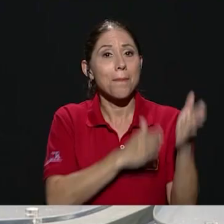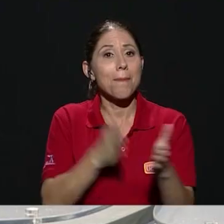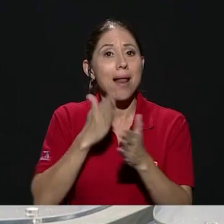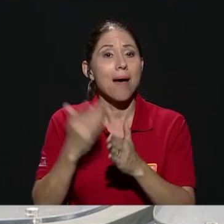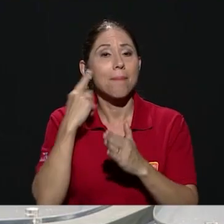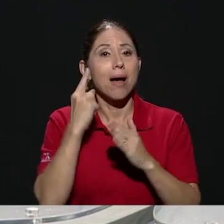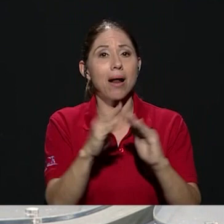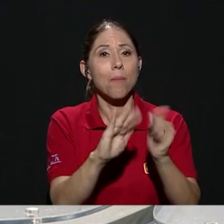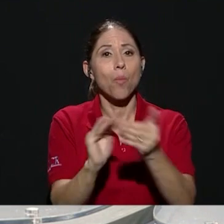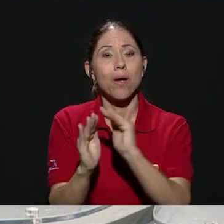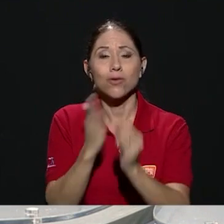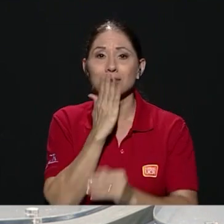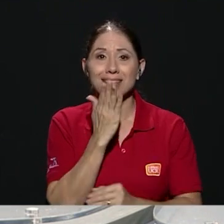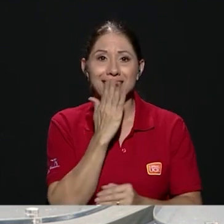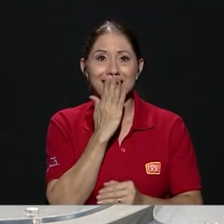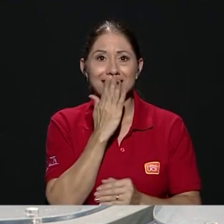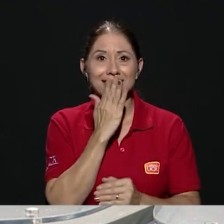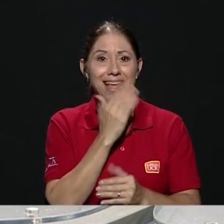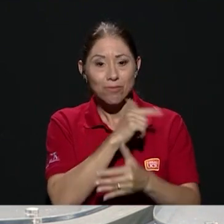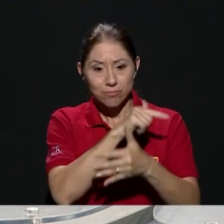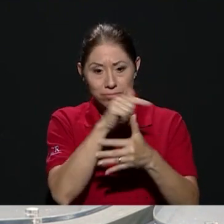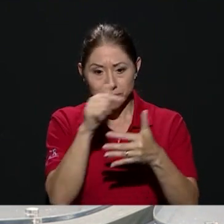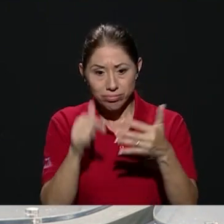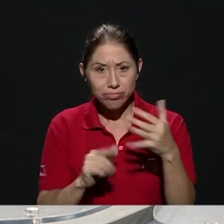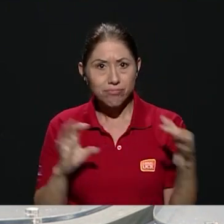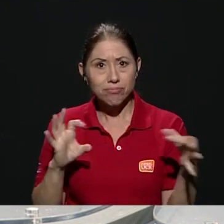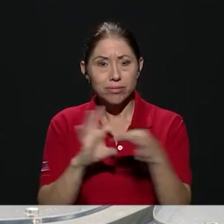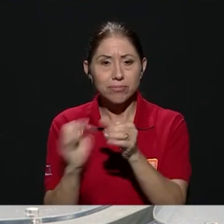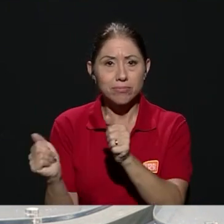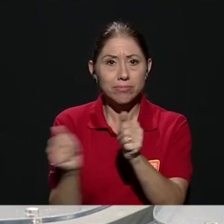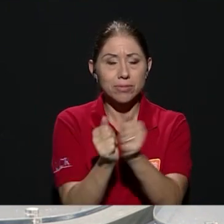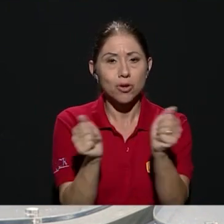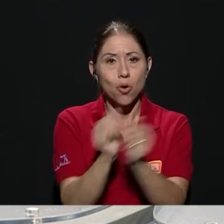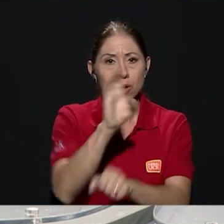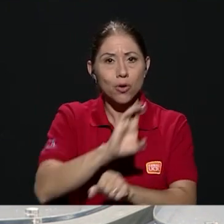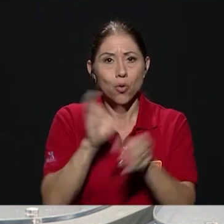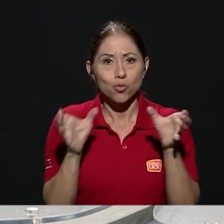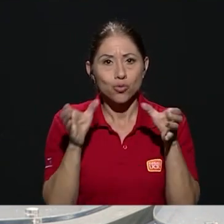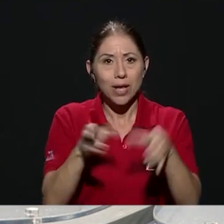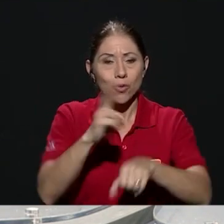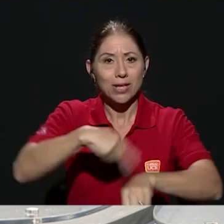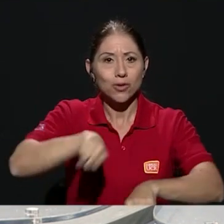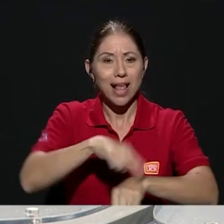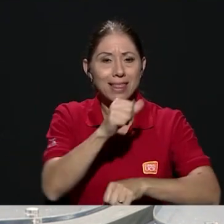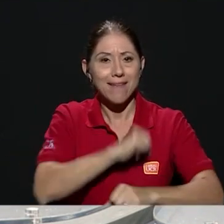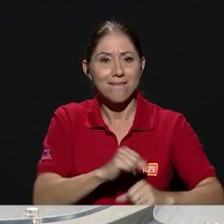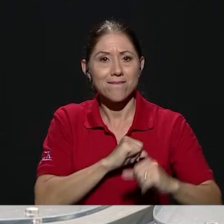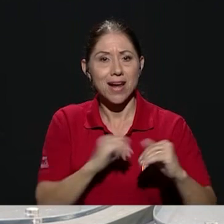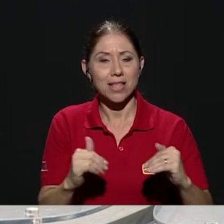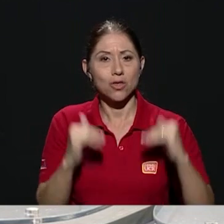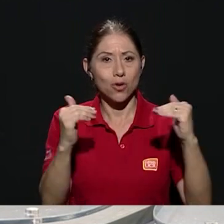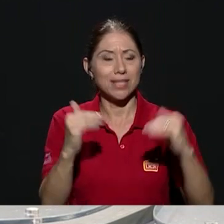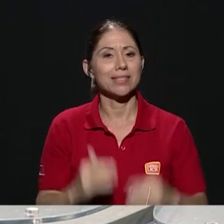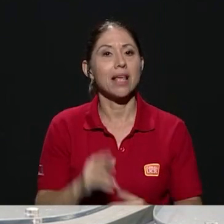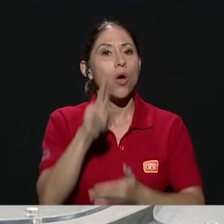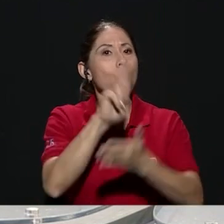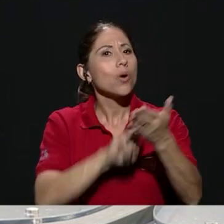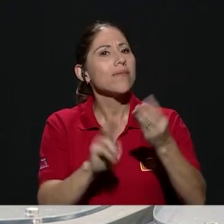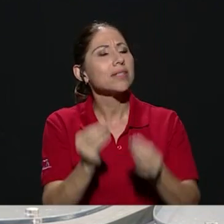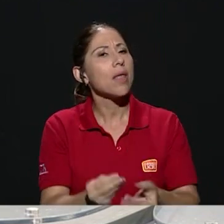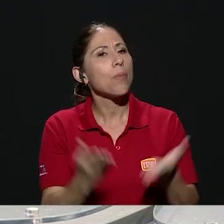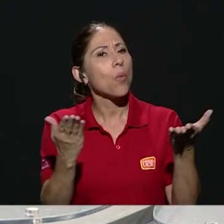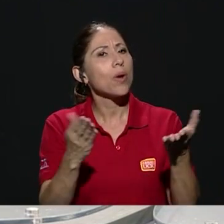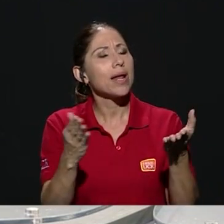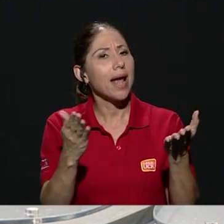está desarrollando de manera conjunta, integrada desde el marco del Consejo Nacional de Rectores. ¿Por qué es importante para la universidad